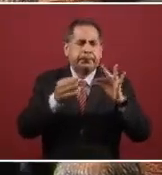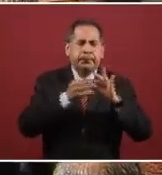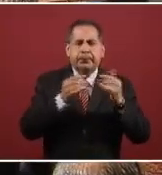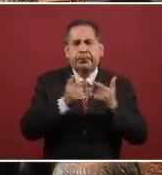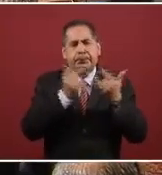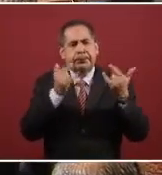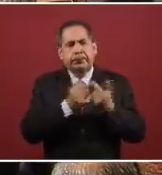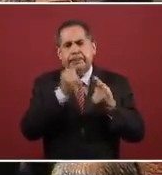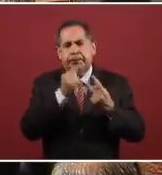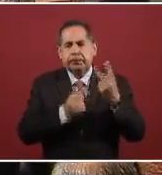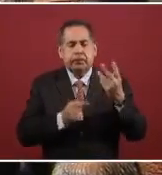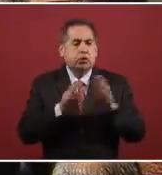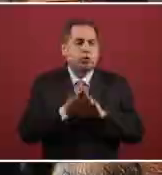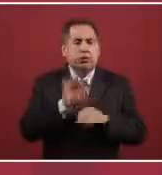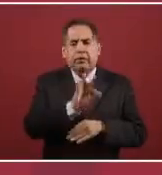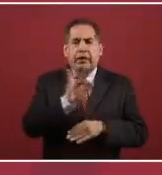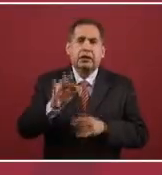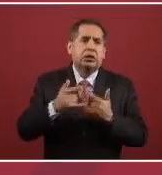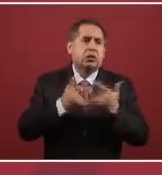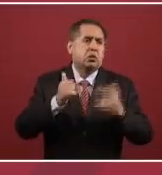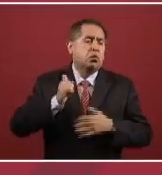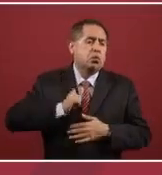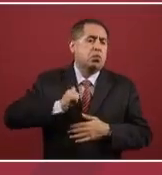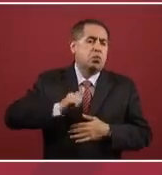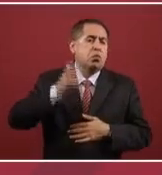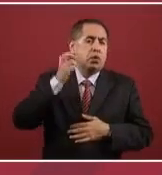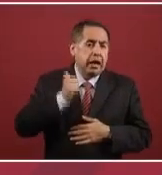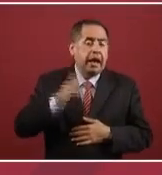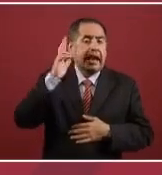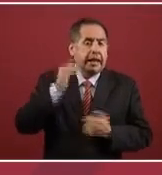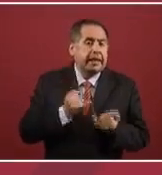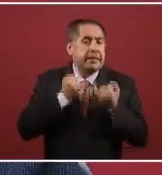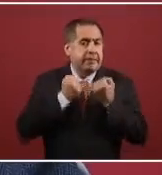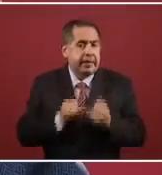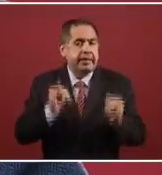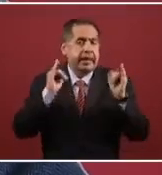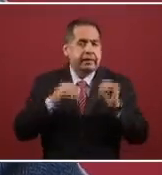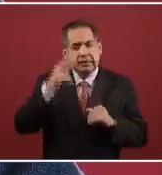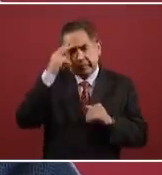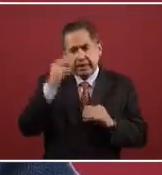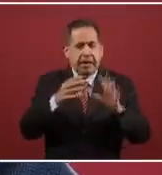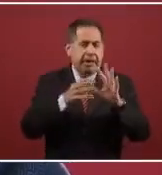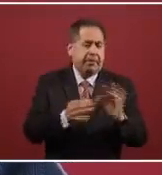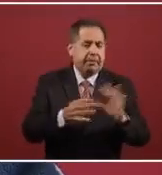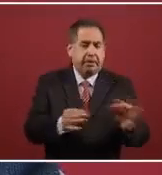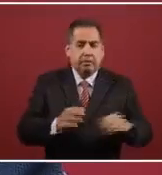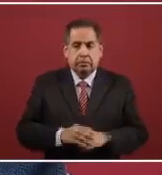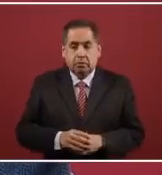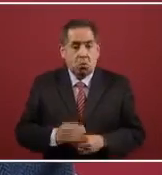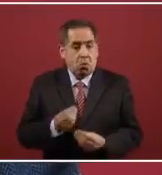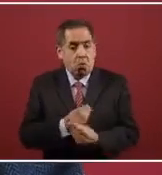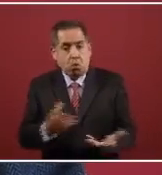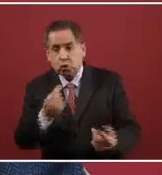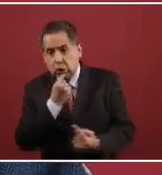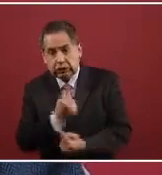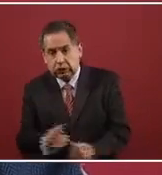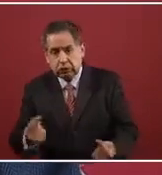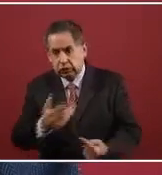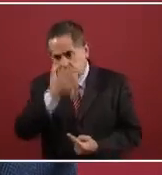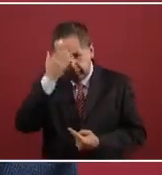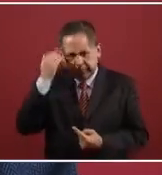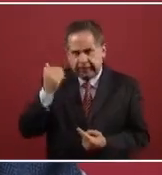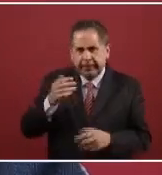narración de los hechos históricos que dieron origen a la independencia de México. Muchos niños ni siquiera saben pues por